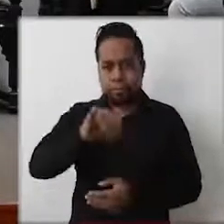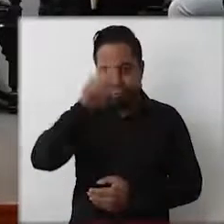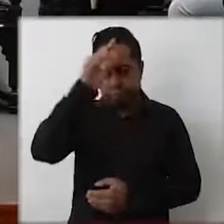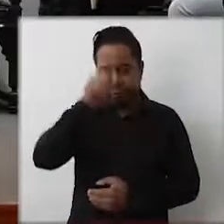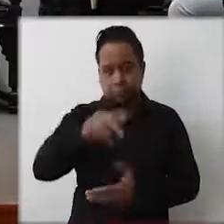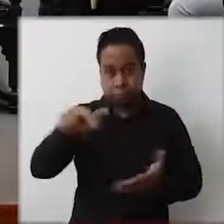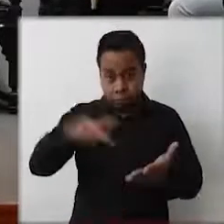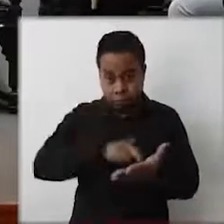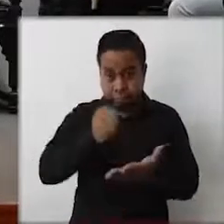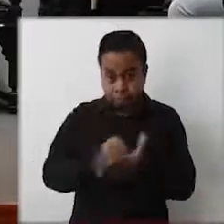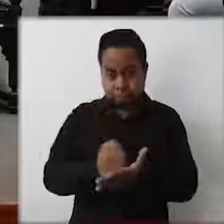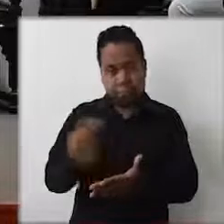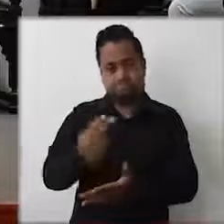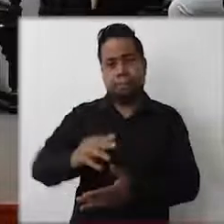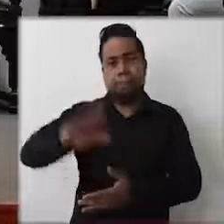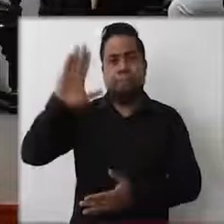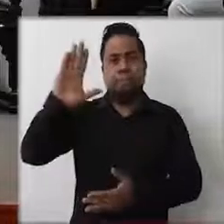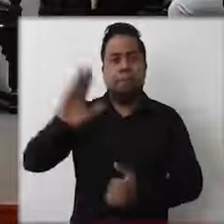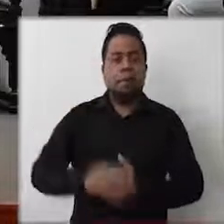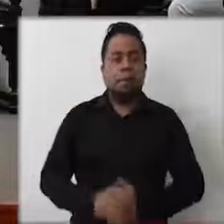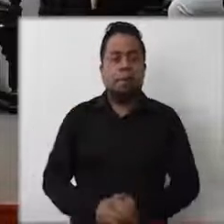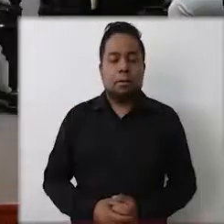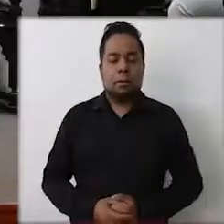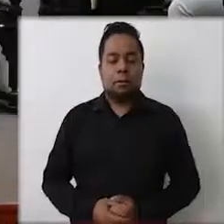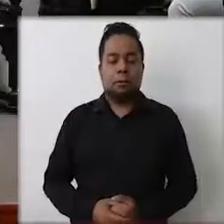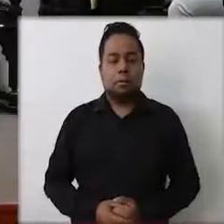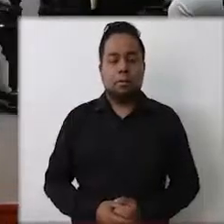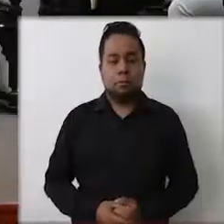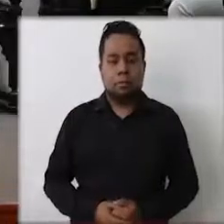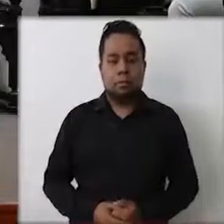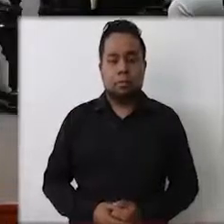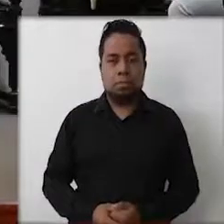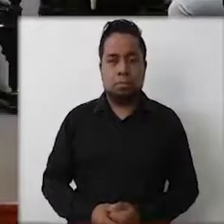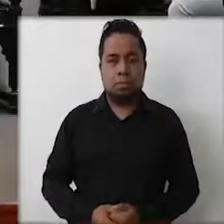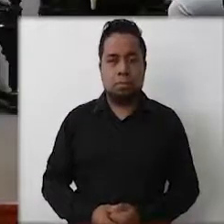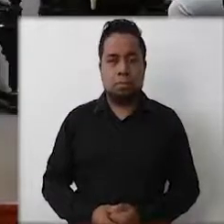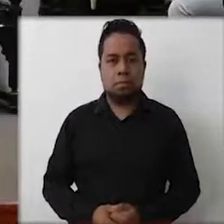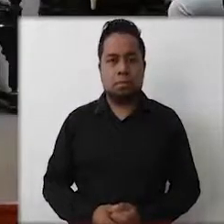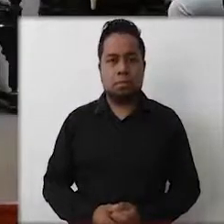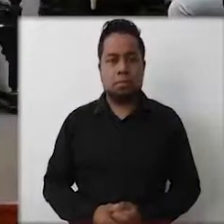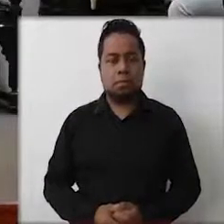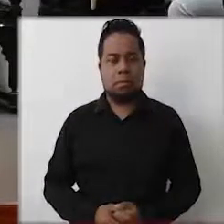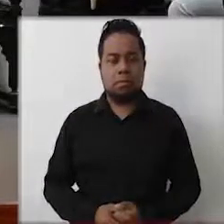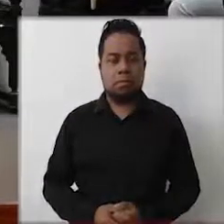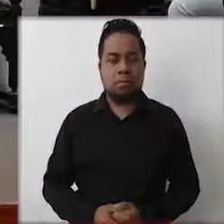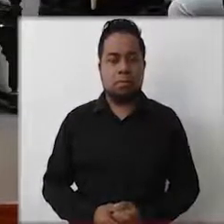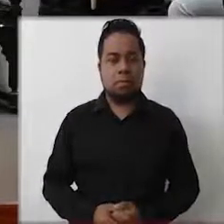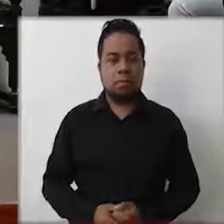nuevamente.